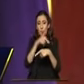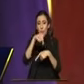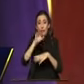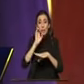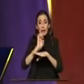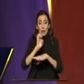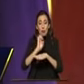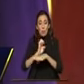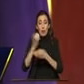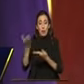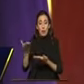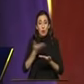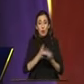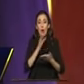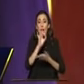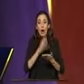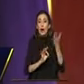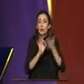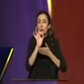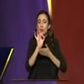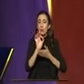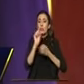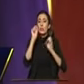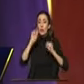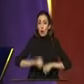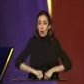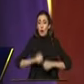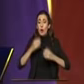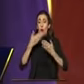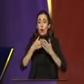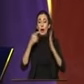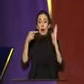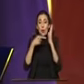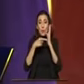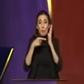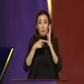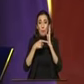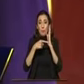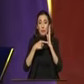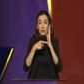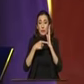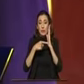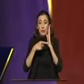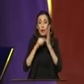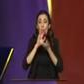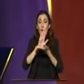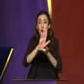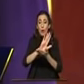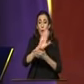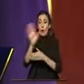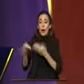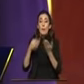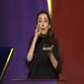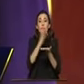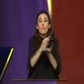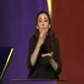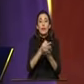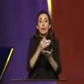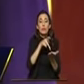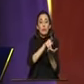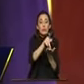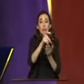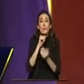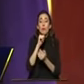Estado, decidimos autorizar que crucen o descuenten el valor de sus impuestos y aportes a IES contra las facturas pendientes de